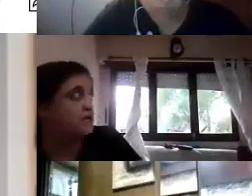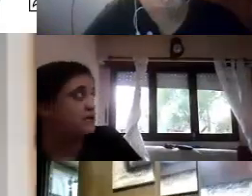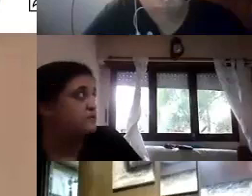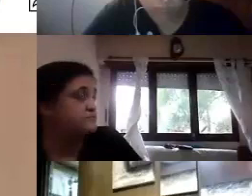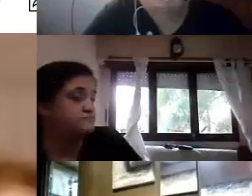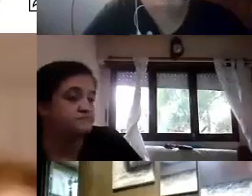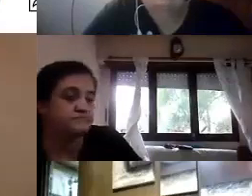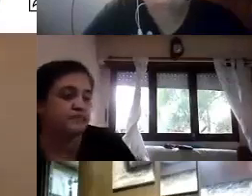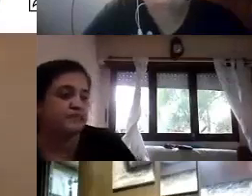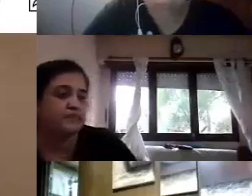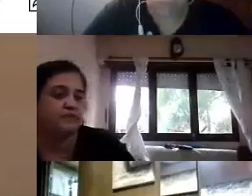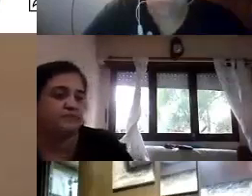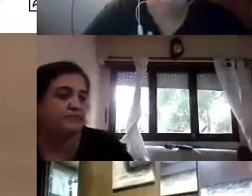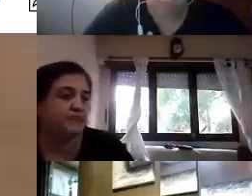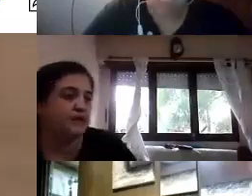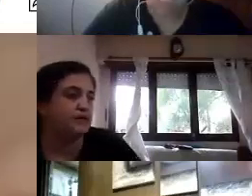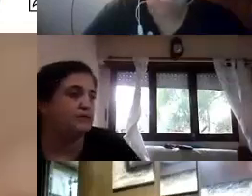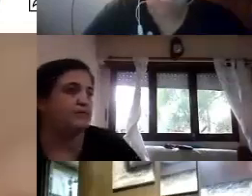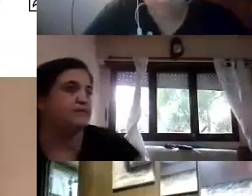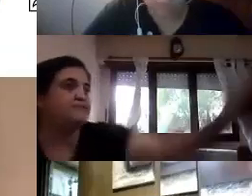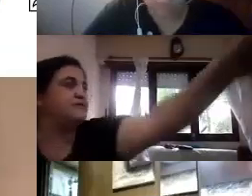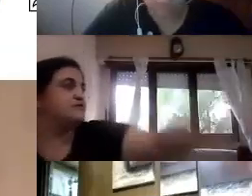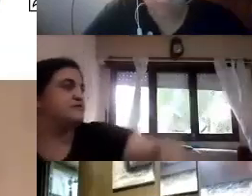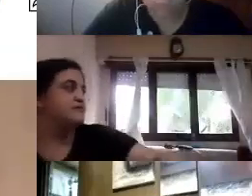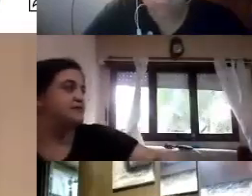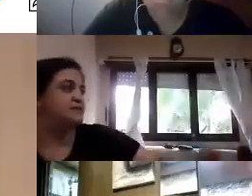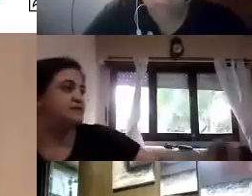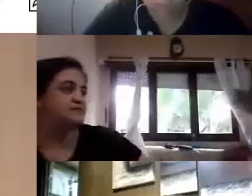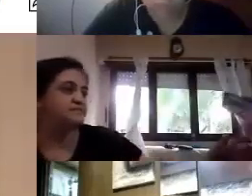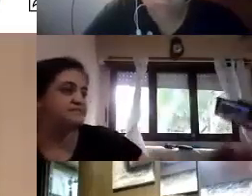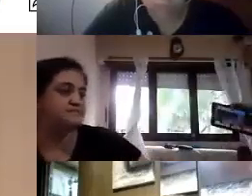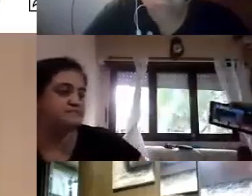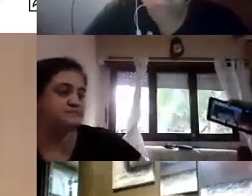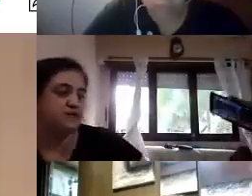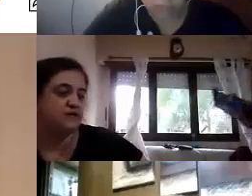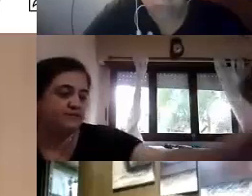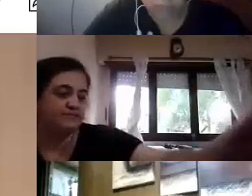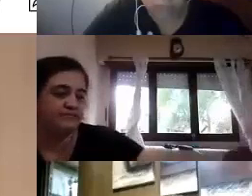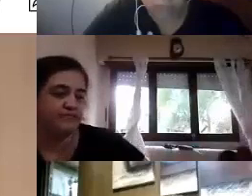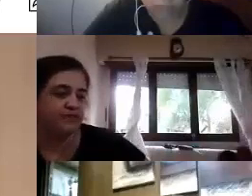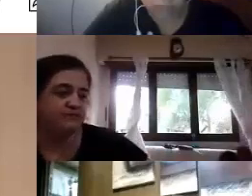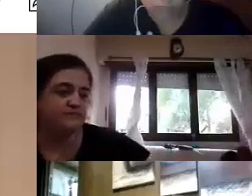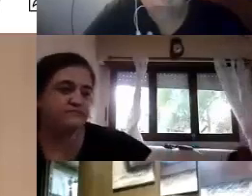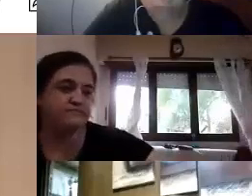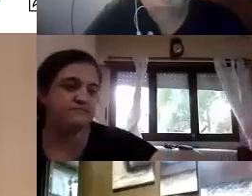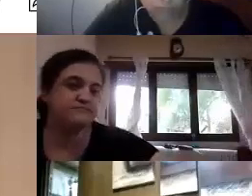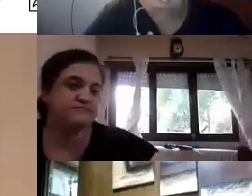ella manifiesta, la doctora Acuña, dice si ese triángulo...